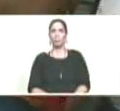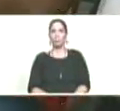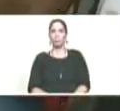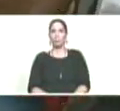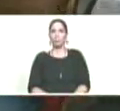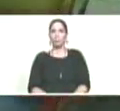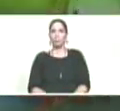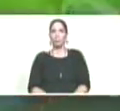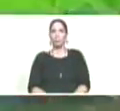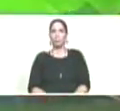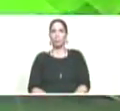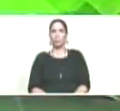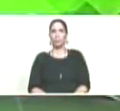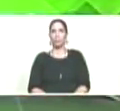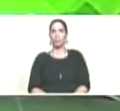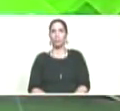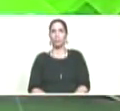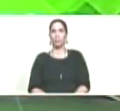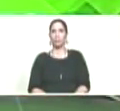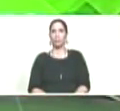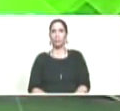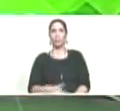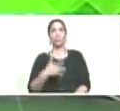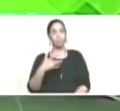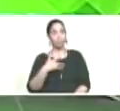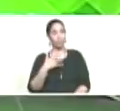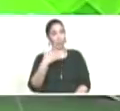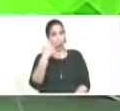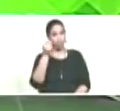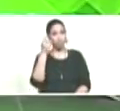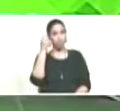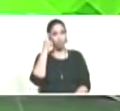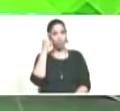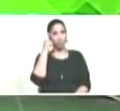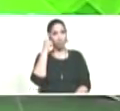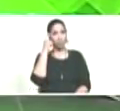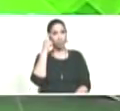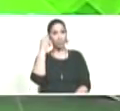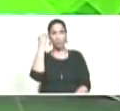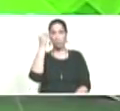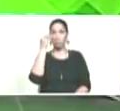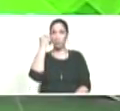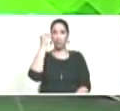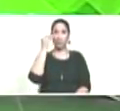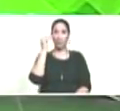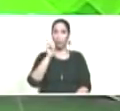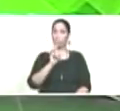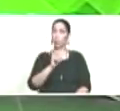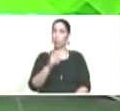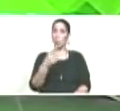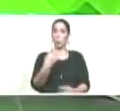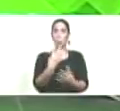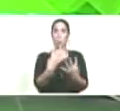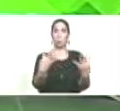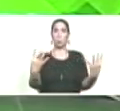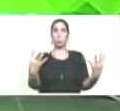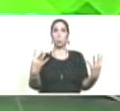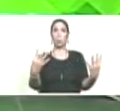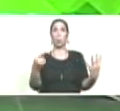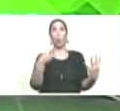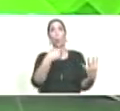ustedes, que piensan bastante. Si no pensaran, no estuviéramos aquí. Estuvieran ustedes por allá